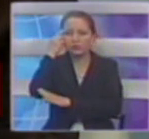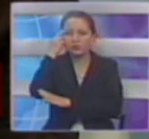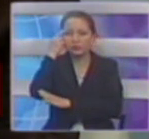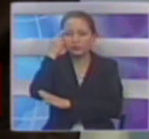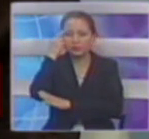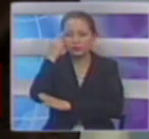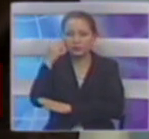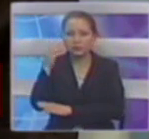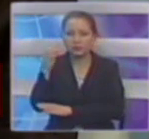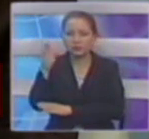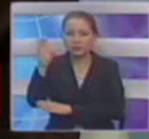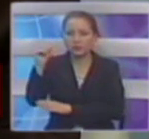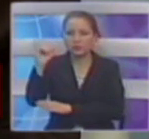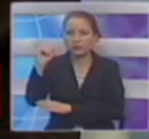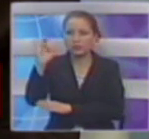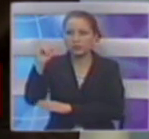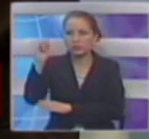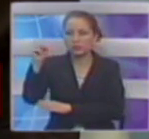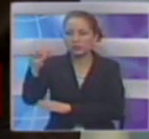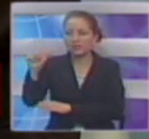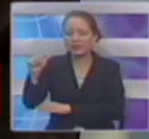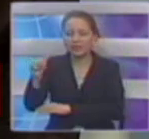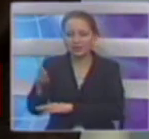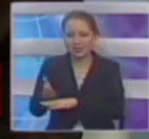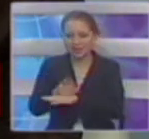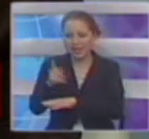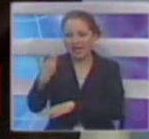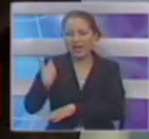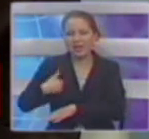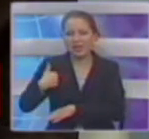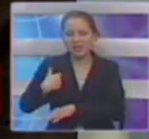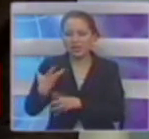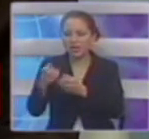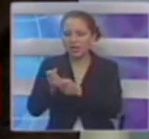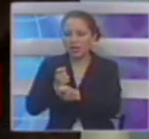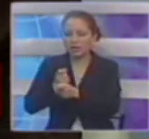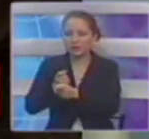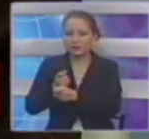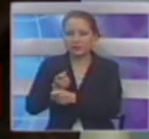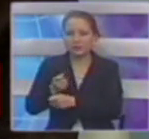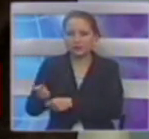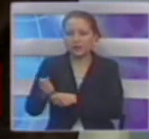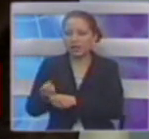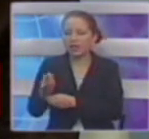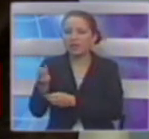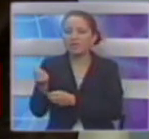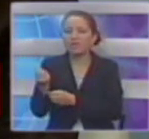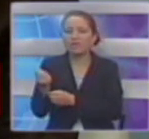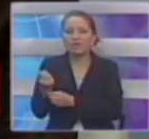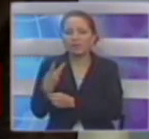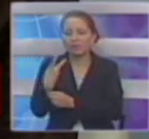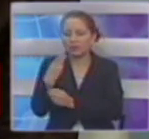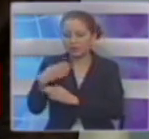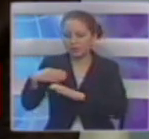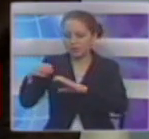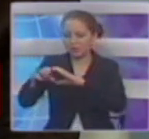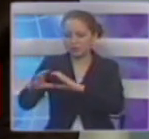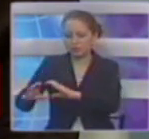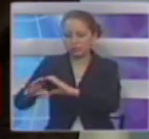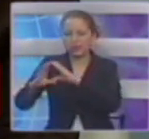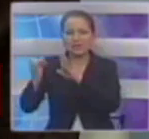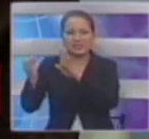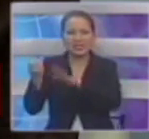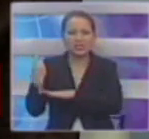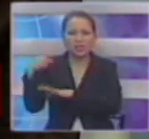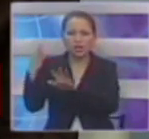de Cristina y de Kirchner trataba de introducir fajos de billetes por 7, 8 millones